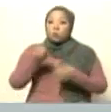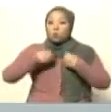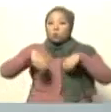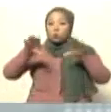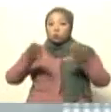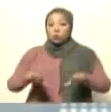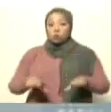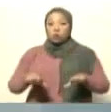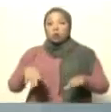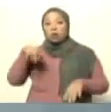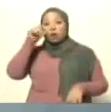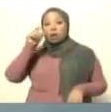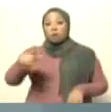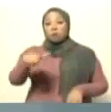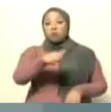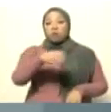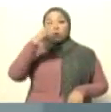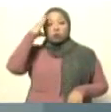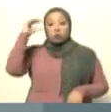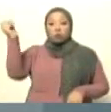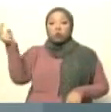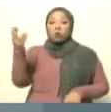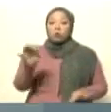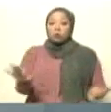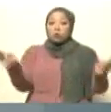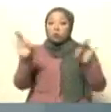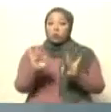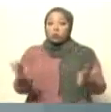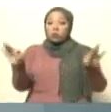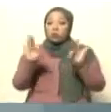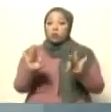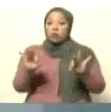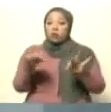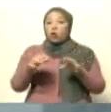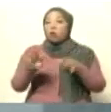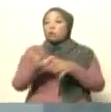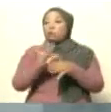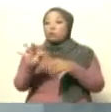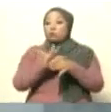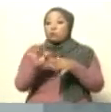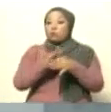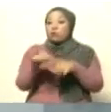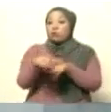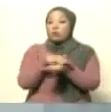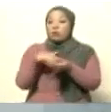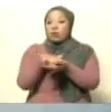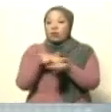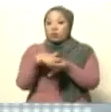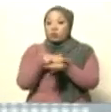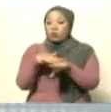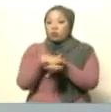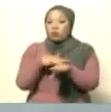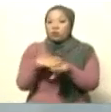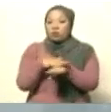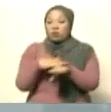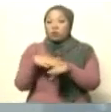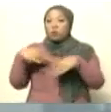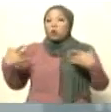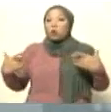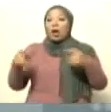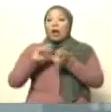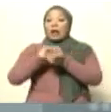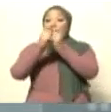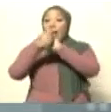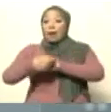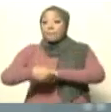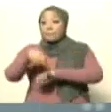los poderes que el pueblo le dio, ni ha destituido a ningún funcionario del gobierno, en este caso al vicepresidente, que era yo en